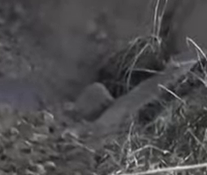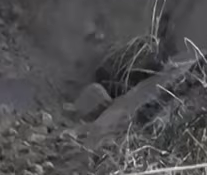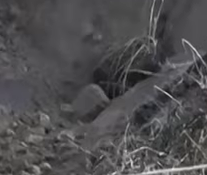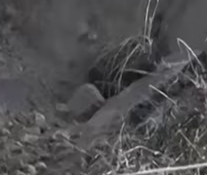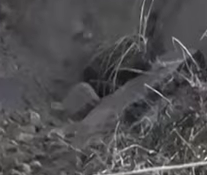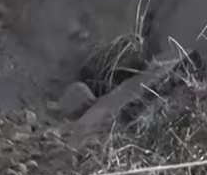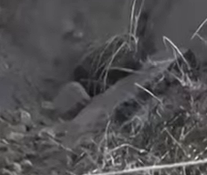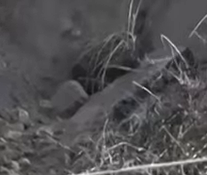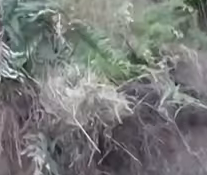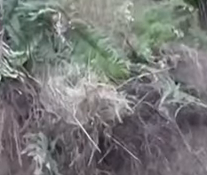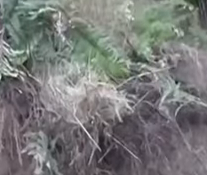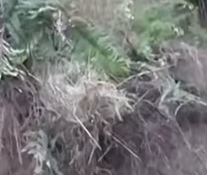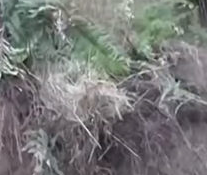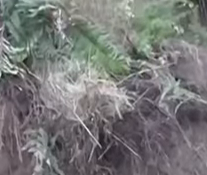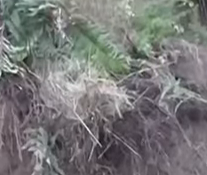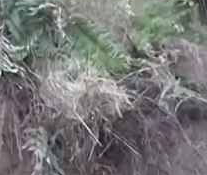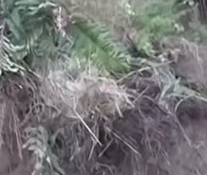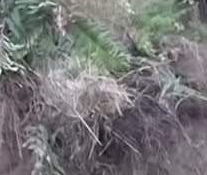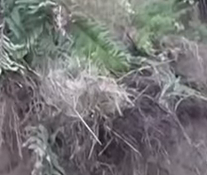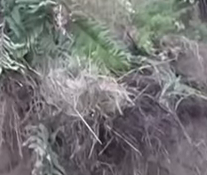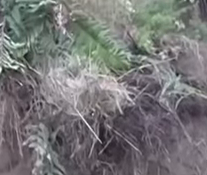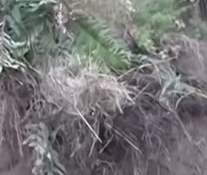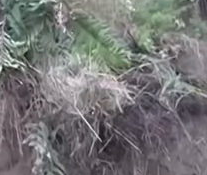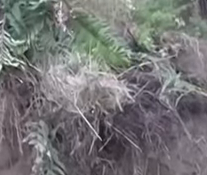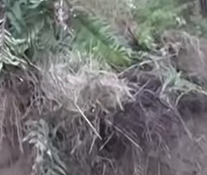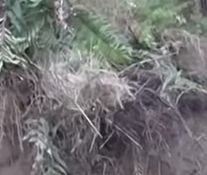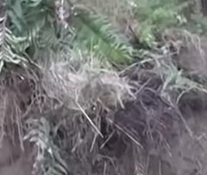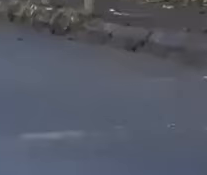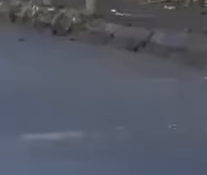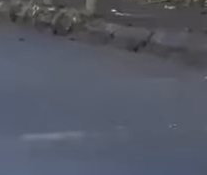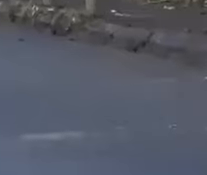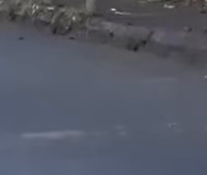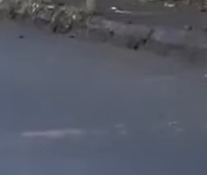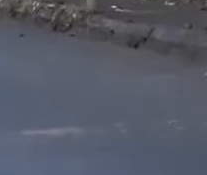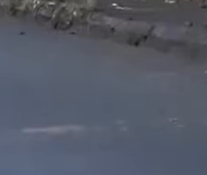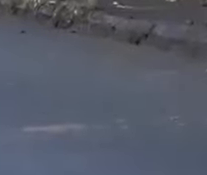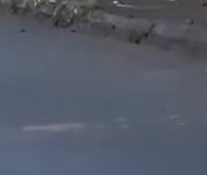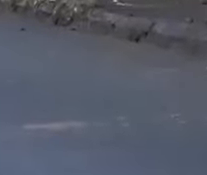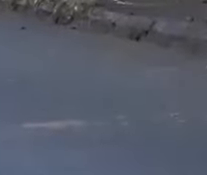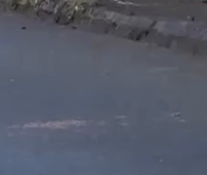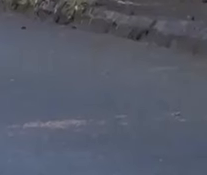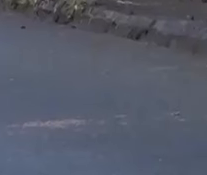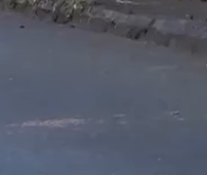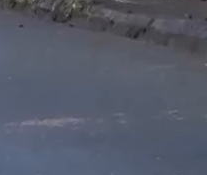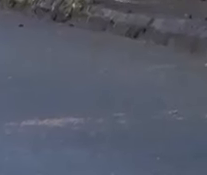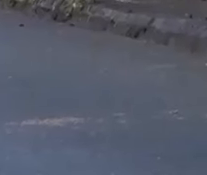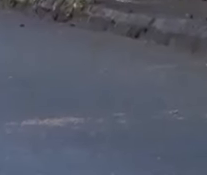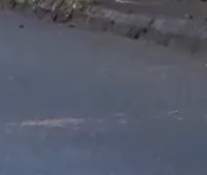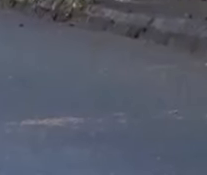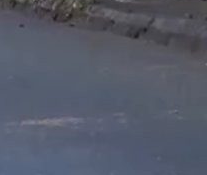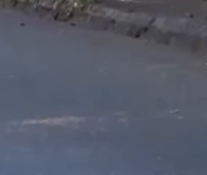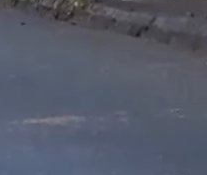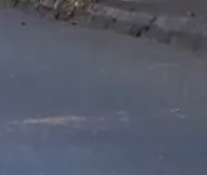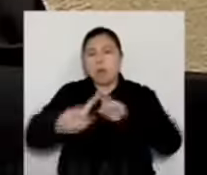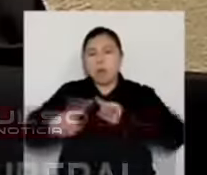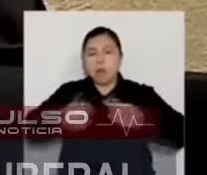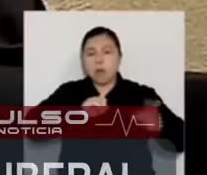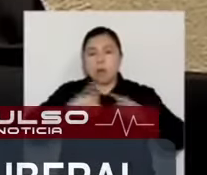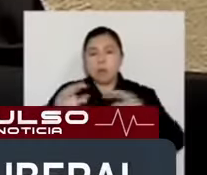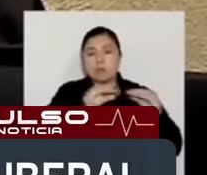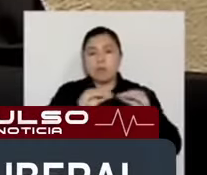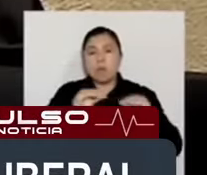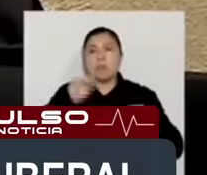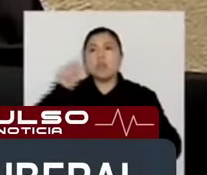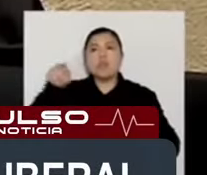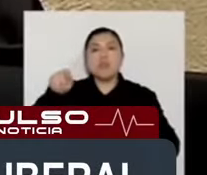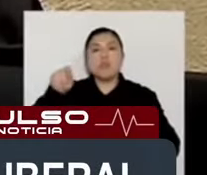el Ministerio de Transporte realice un estudio que permita la habilitación de una vía en el camino a Chinquihue. Aprovecho aquí de mandar un tirón de orejas